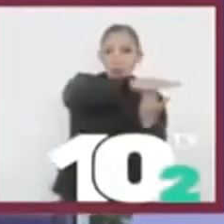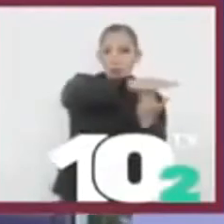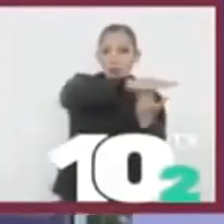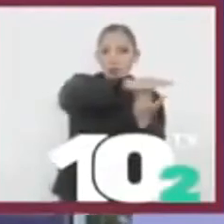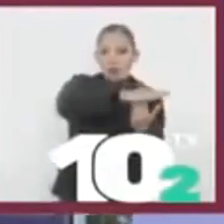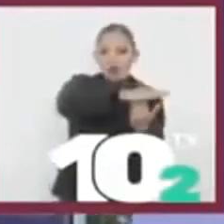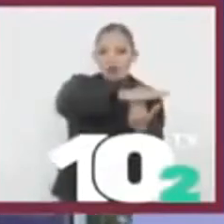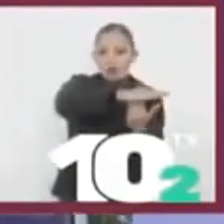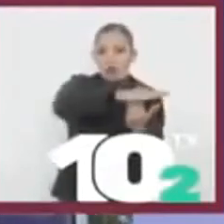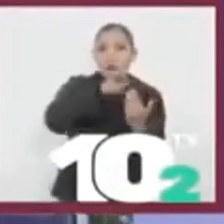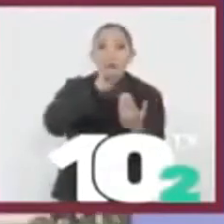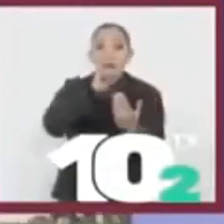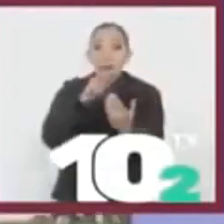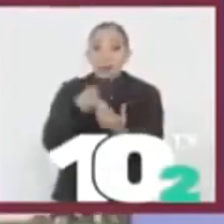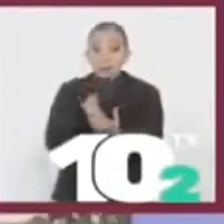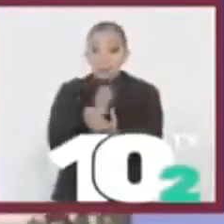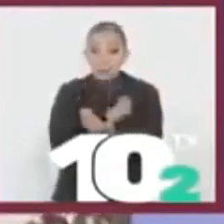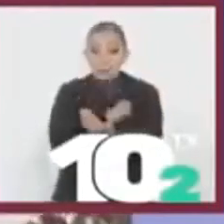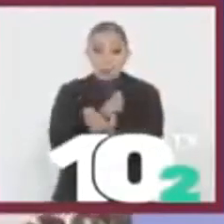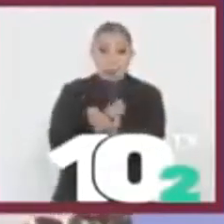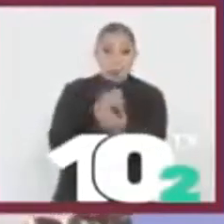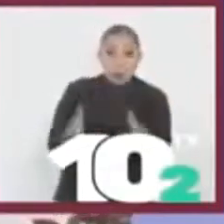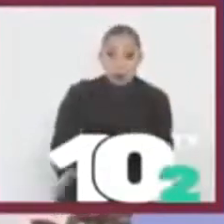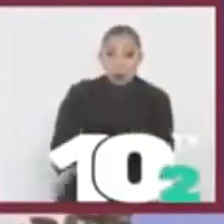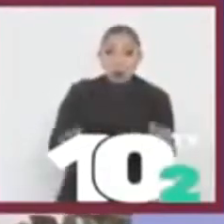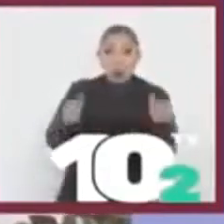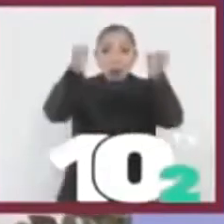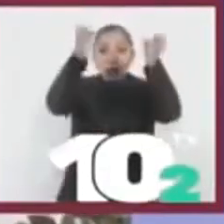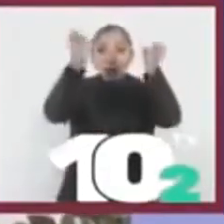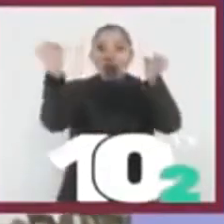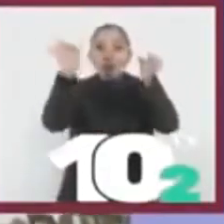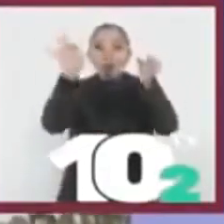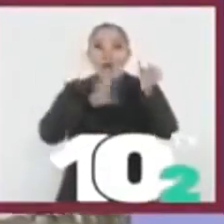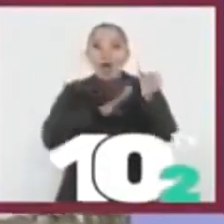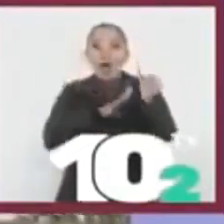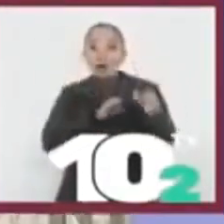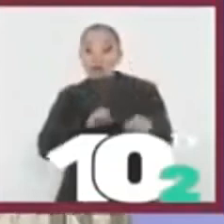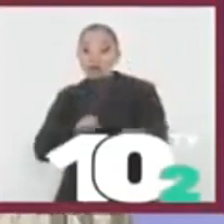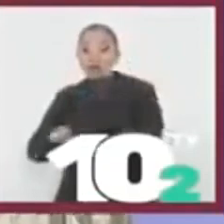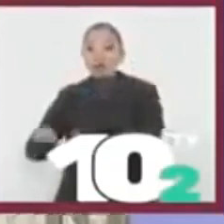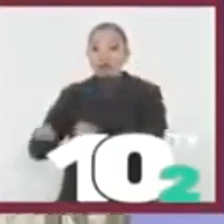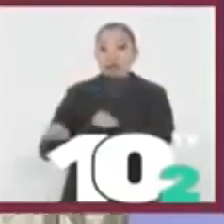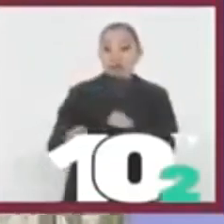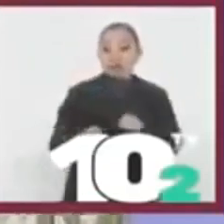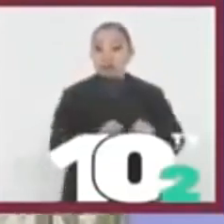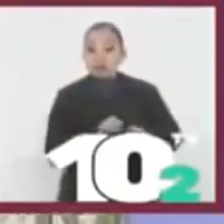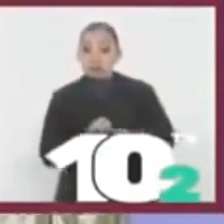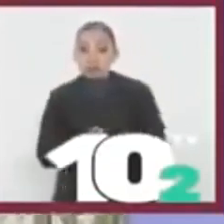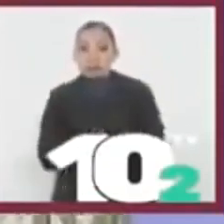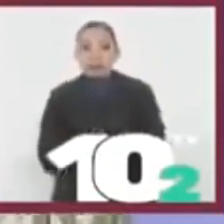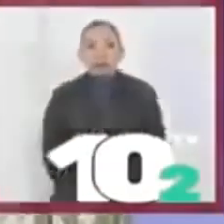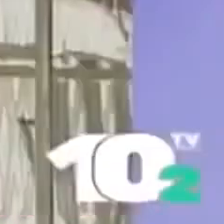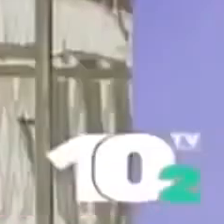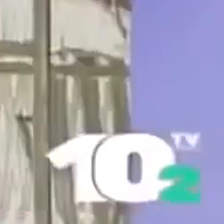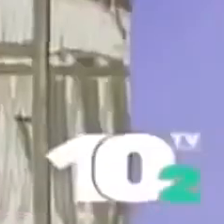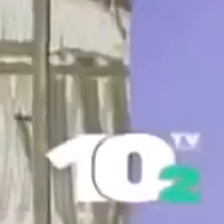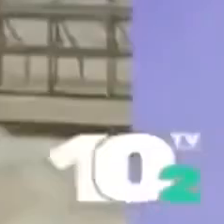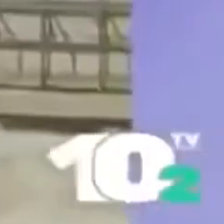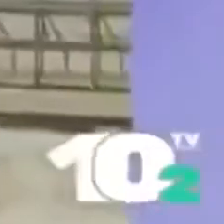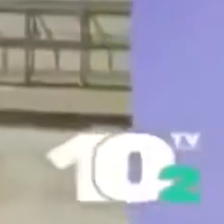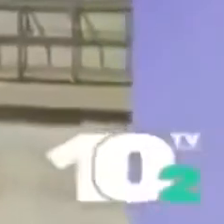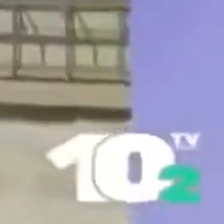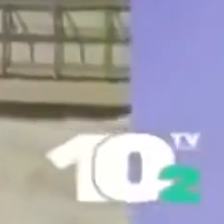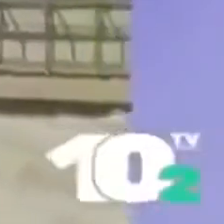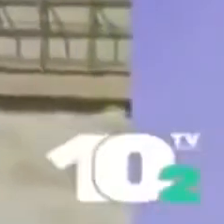edificio, así como la resistencia que tendrá este en caso de que se presente un sismo.